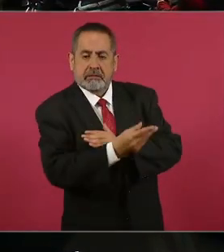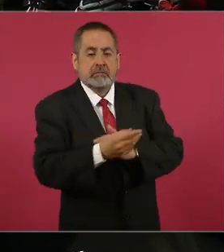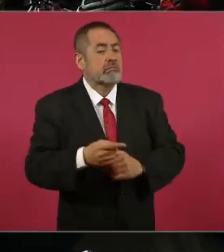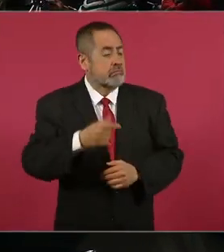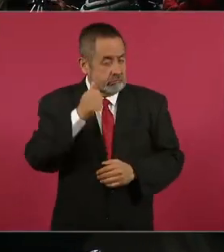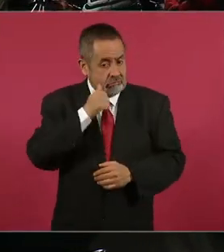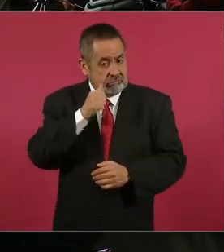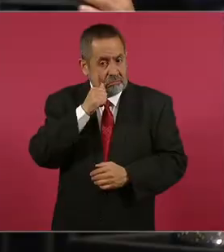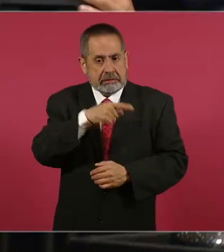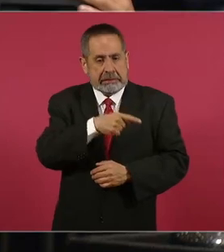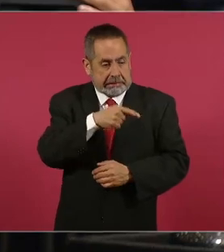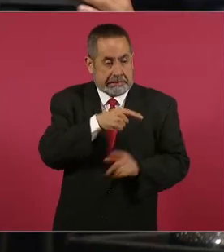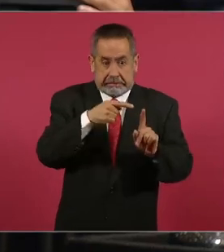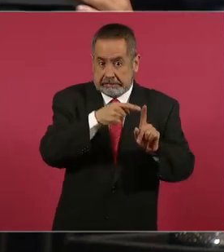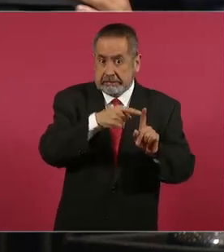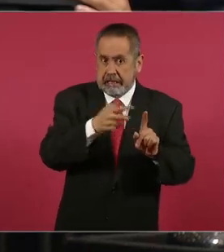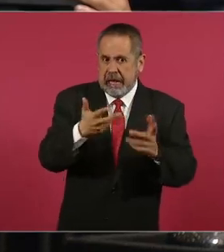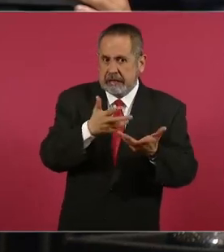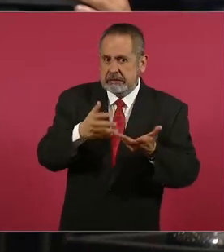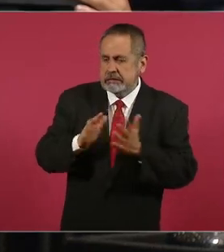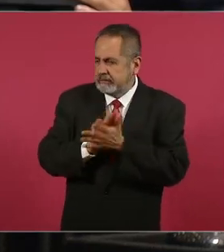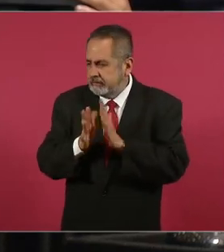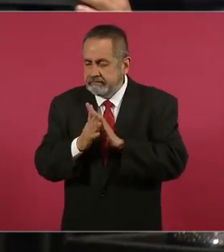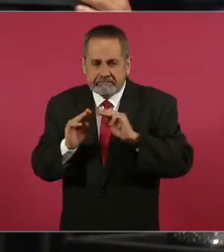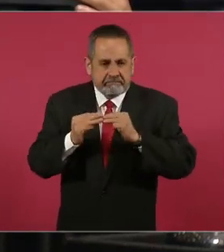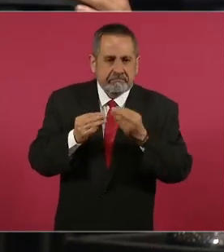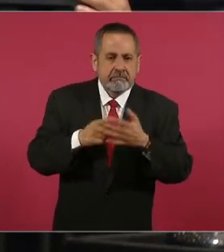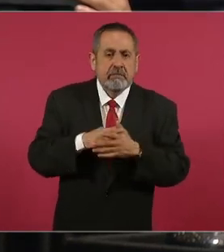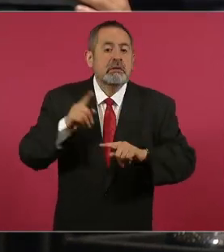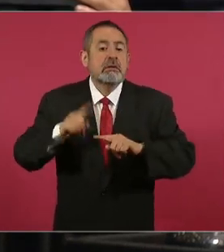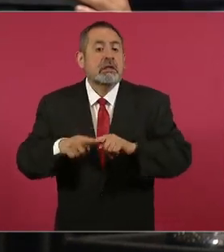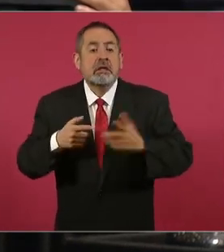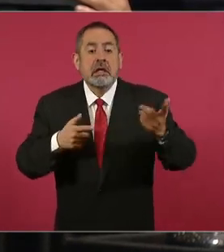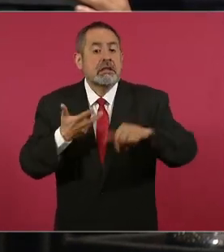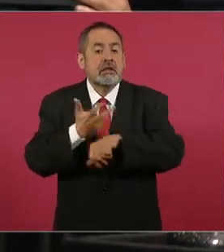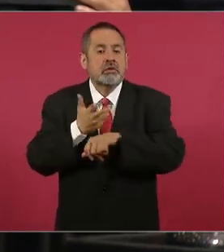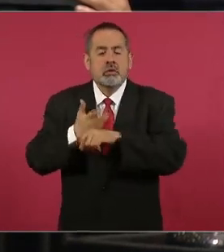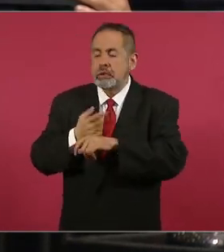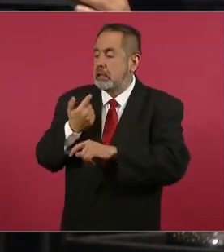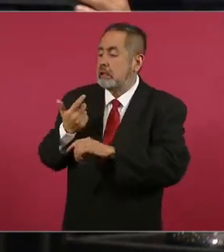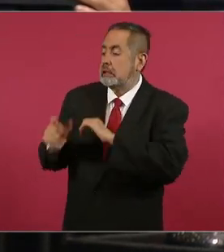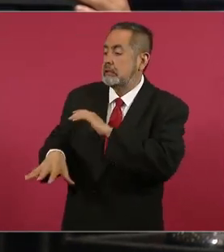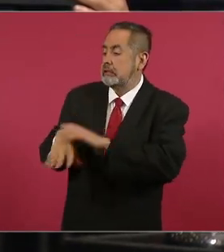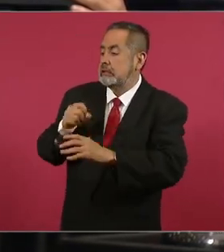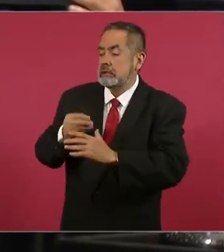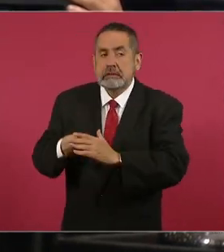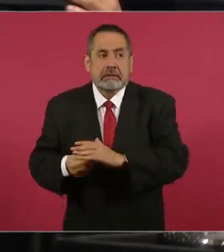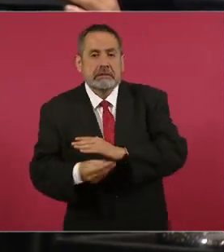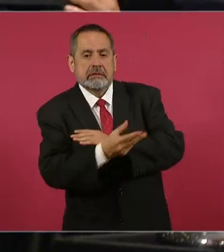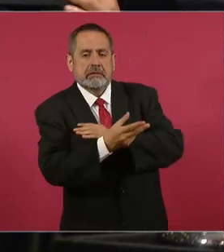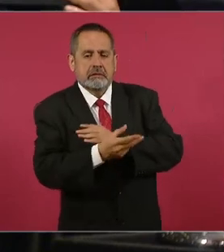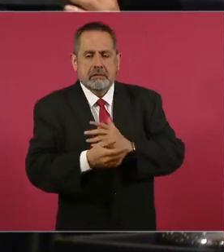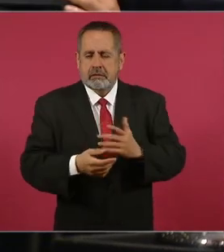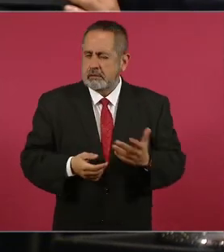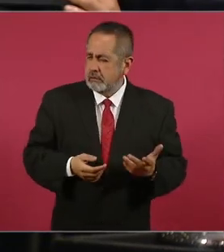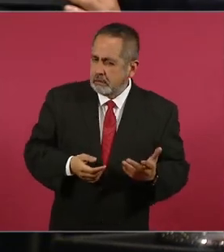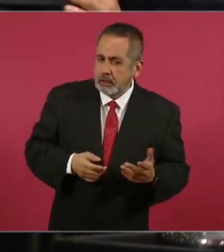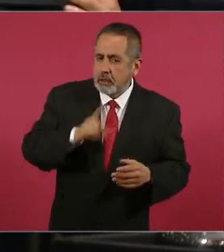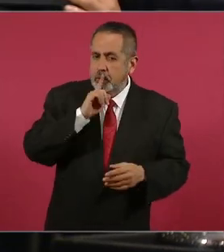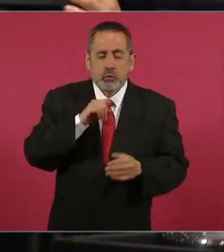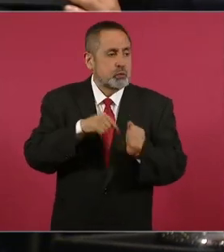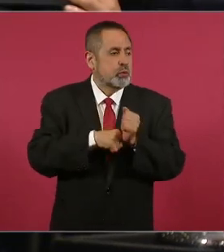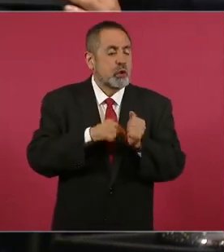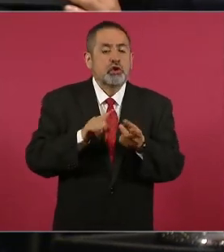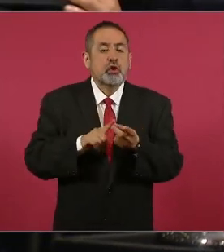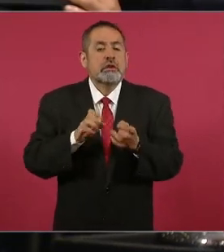pero también llevados y decomisados, entre comillas, por agentes de Estados Unidos para que realmente no se supiera